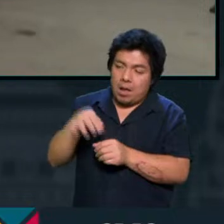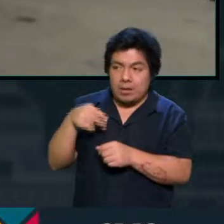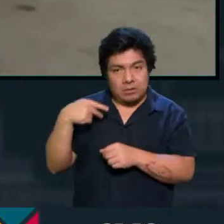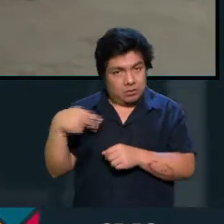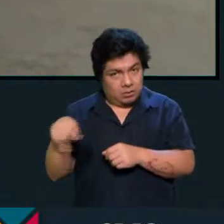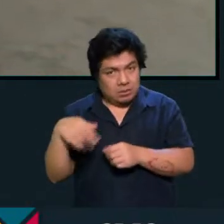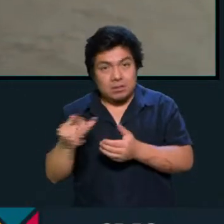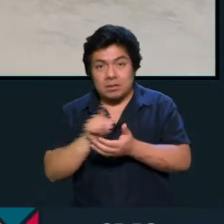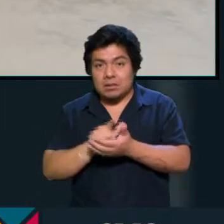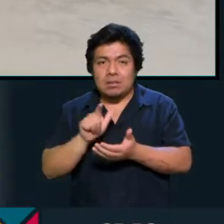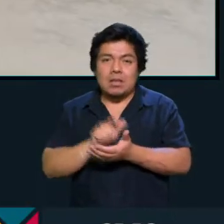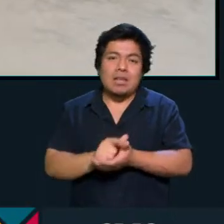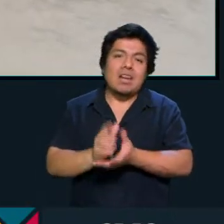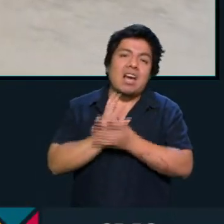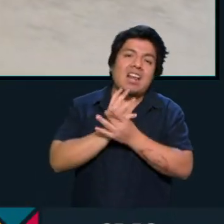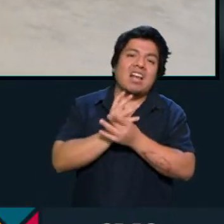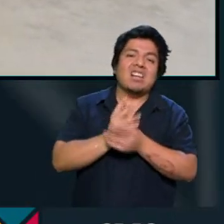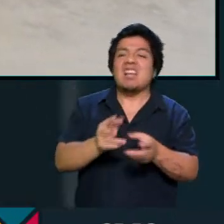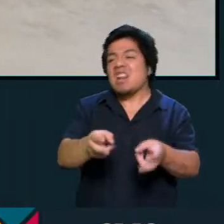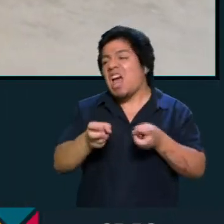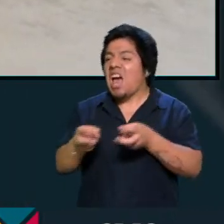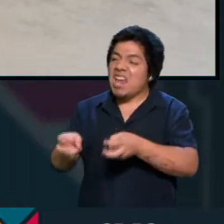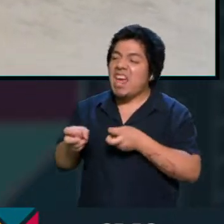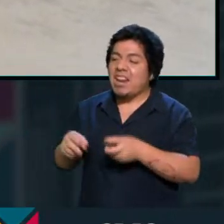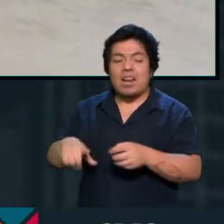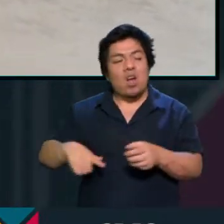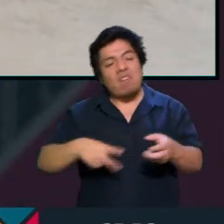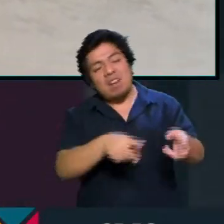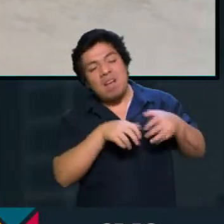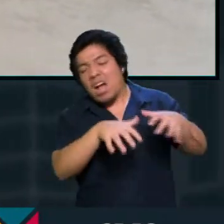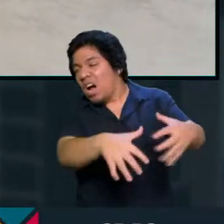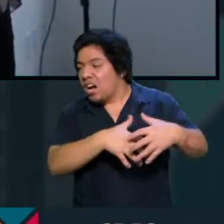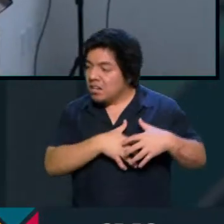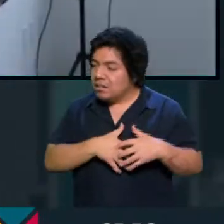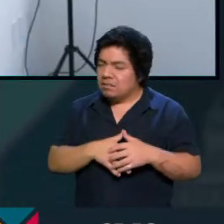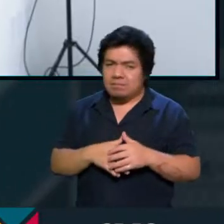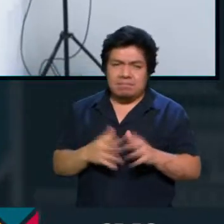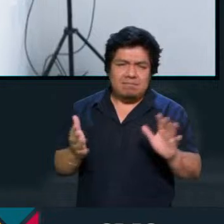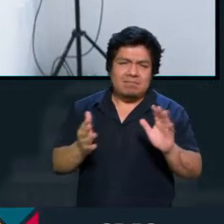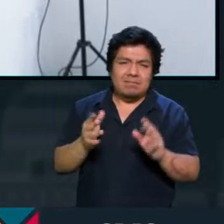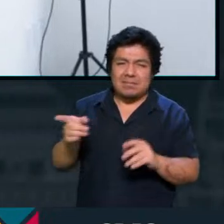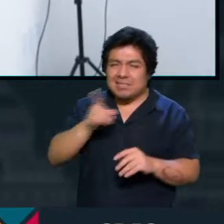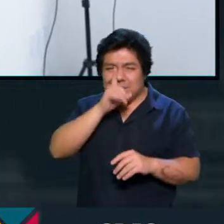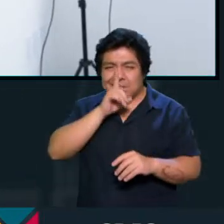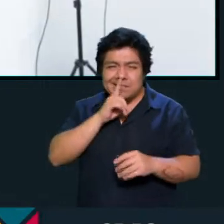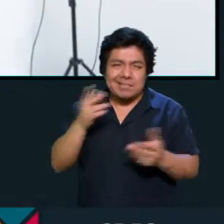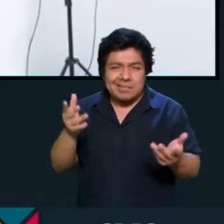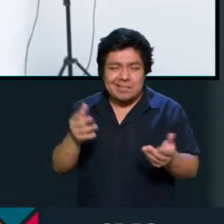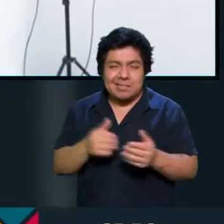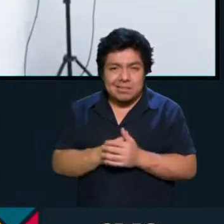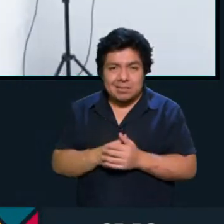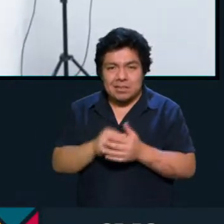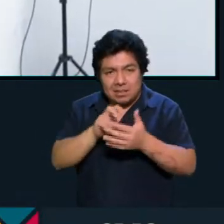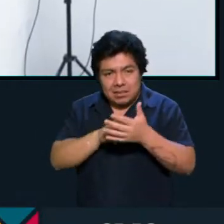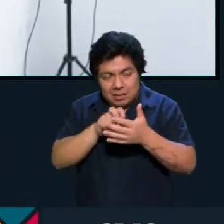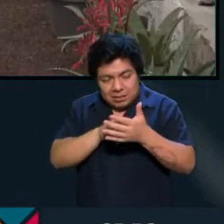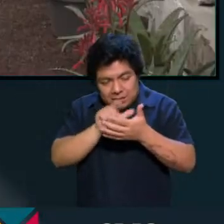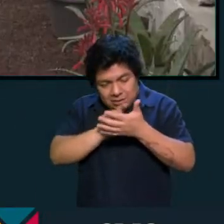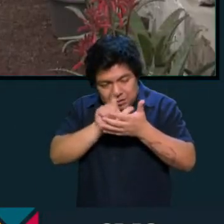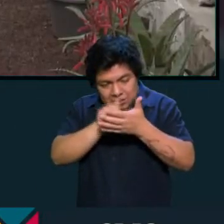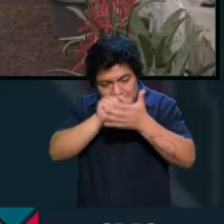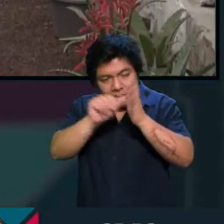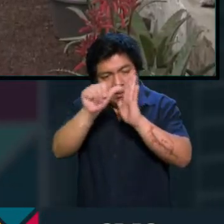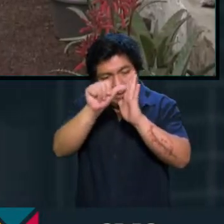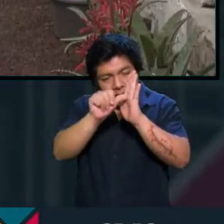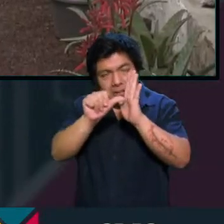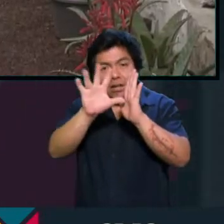porque muchos decían es que se va a robar el gobierno el dinero de los trabajadores. Eso es una mentira. La propia reforma establece en diversos